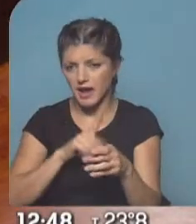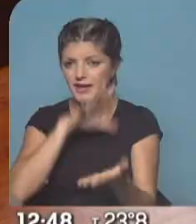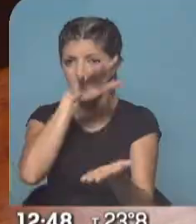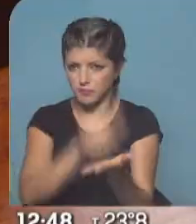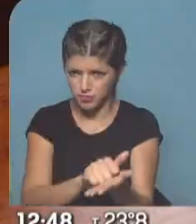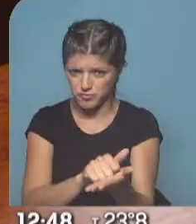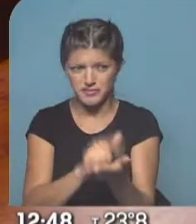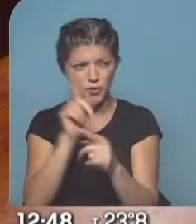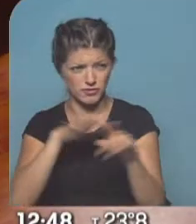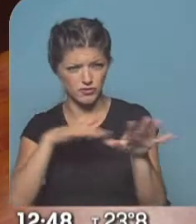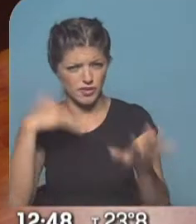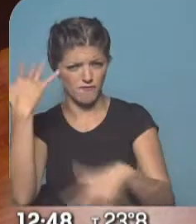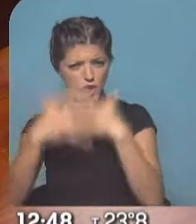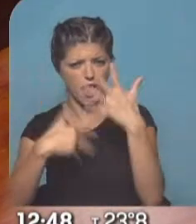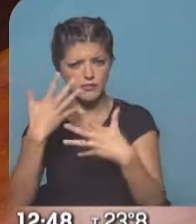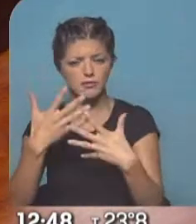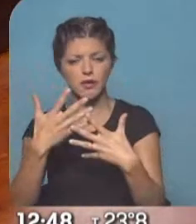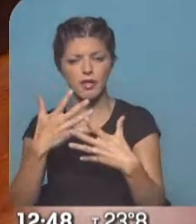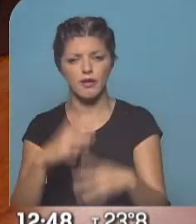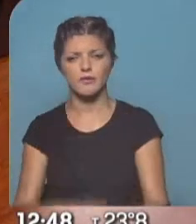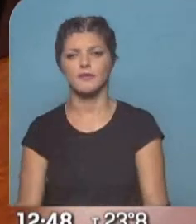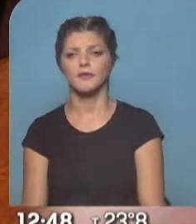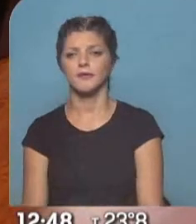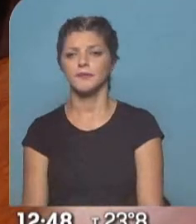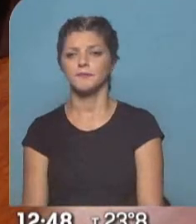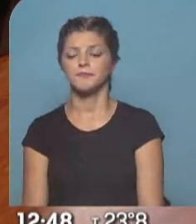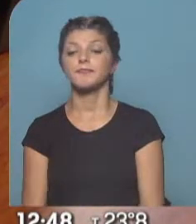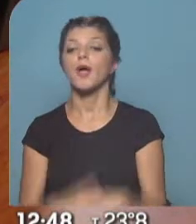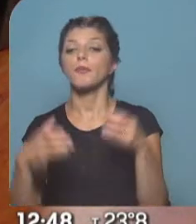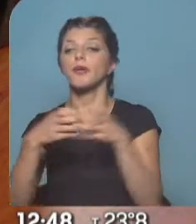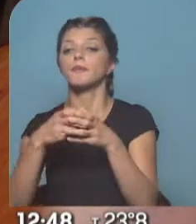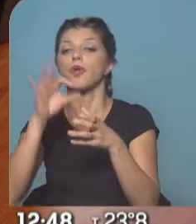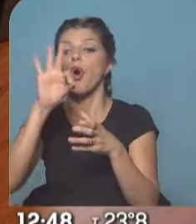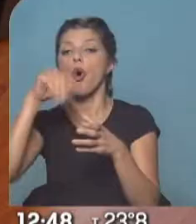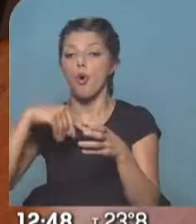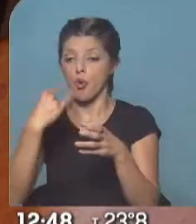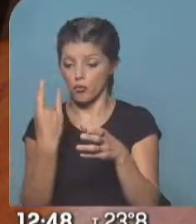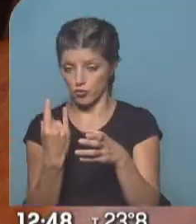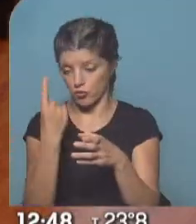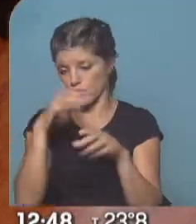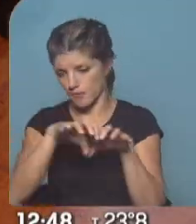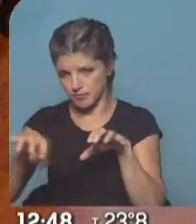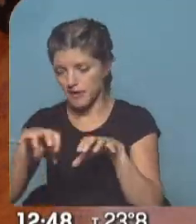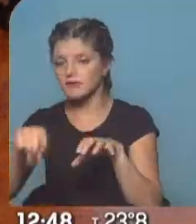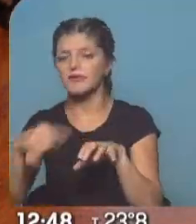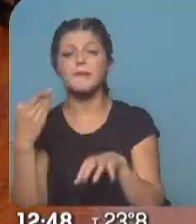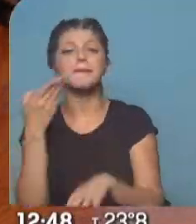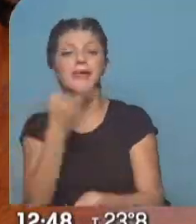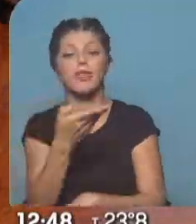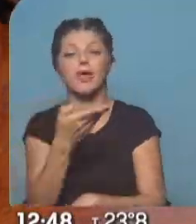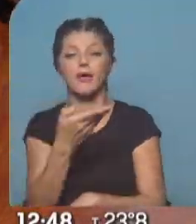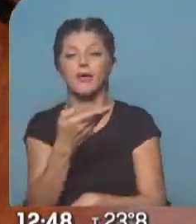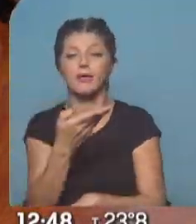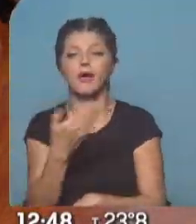siguen sucediendo. Inclusive hay un pedido de Naciones Unidas, o por lo menos uno de los organismos de Naciones Unidas, para que se permita